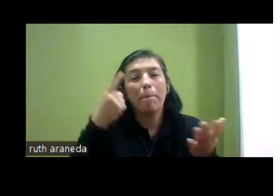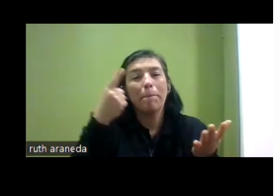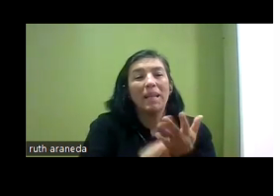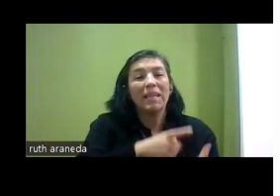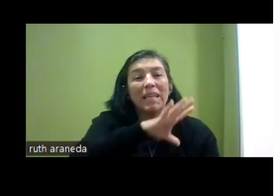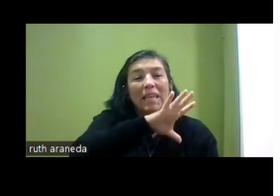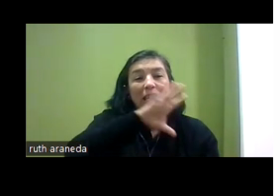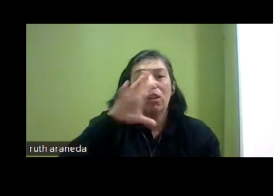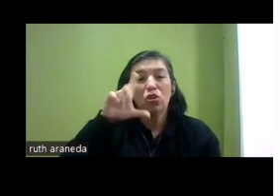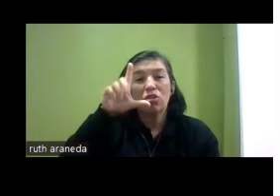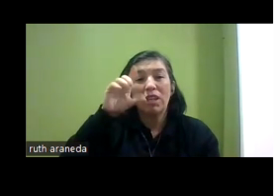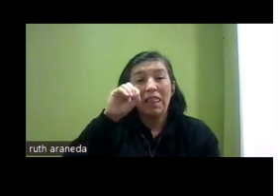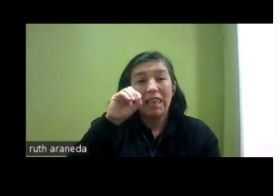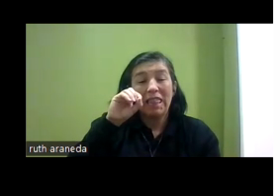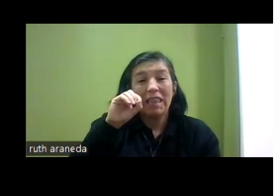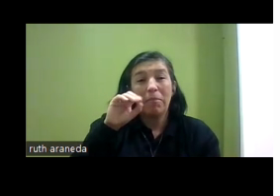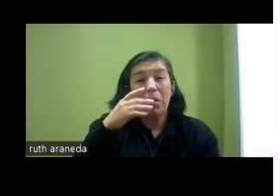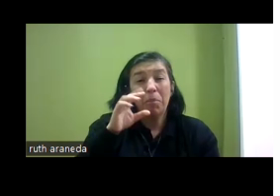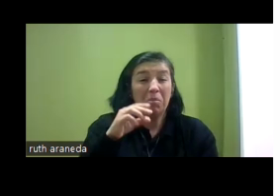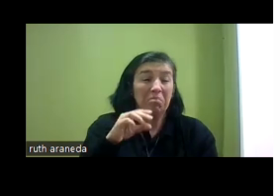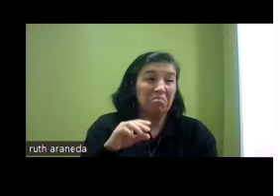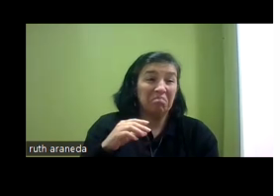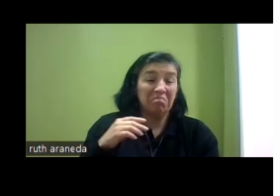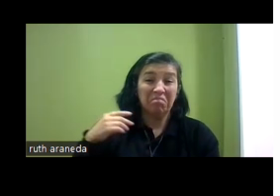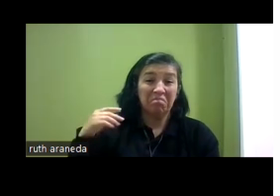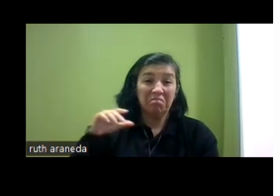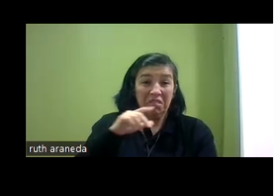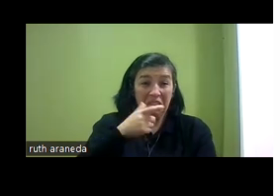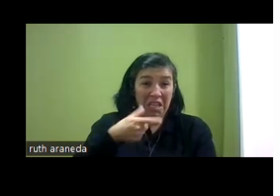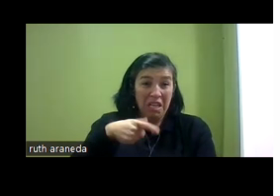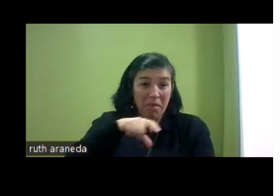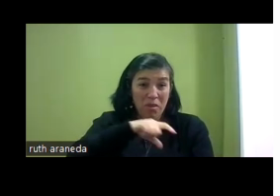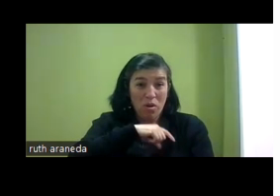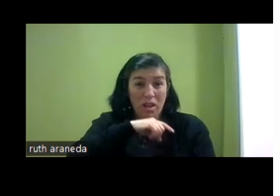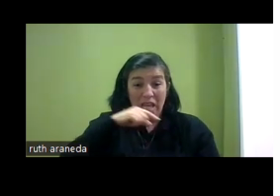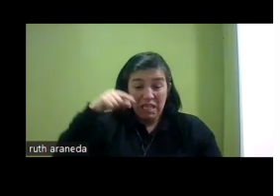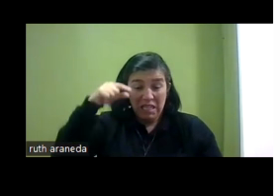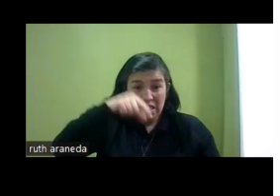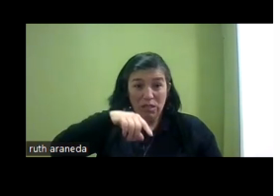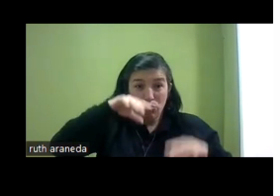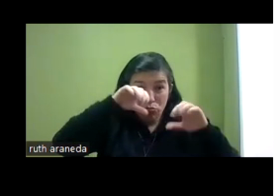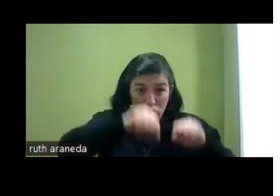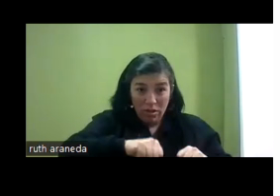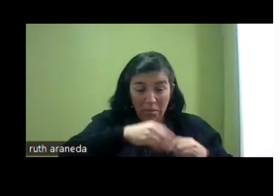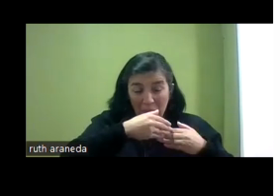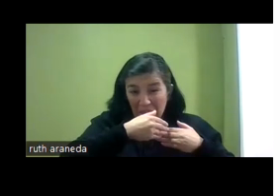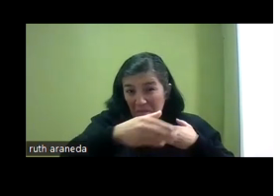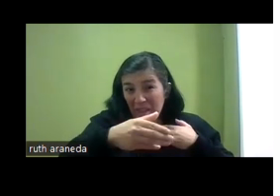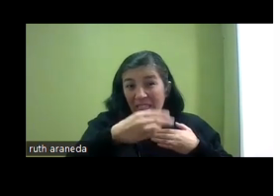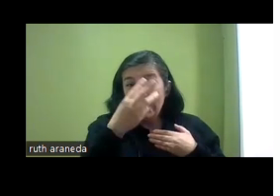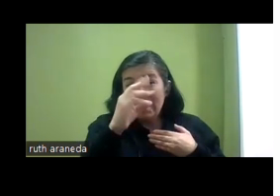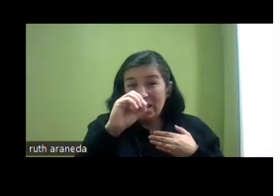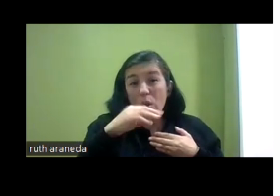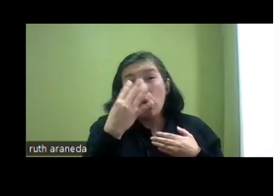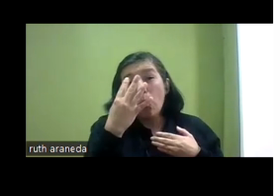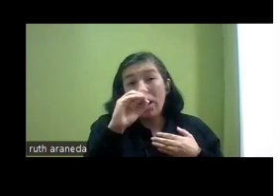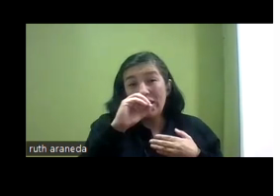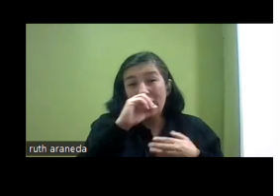1570, es decir, 30, 40 años después de la llegada de los españoles y también de comienzo del